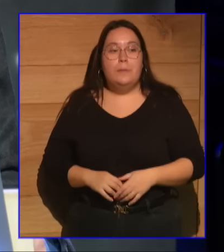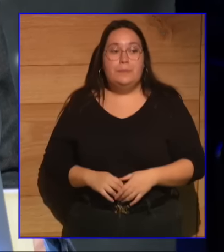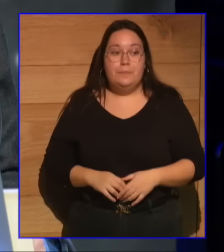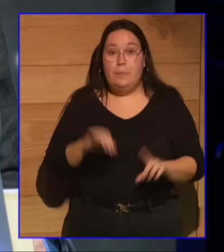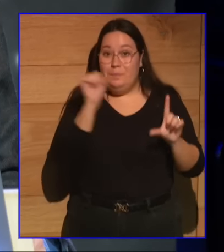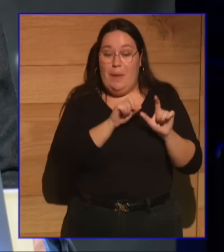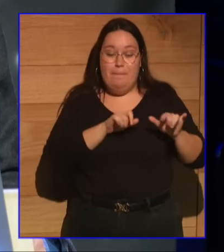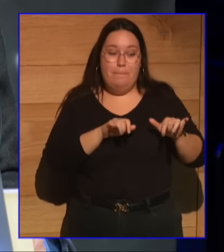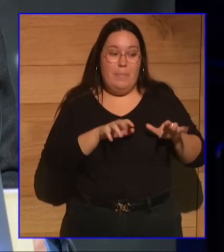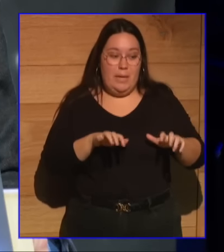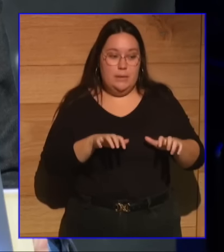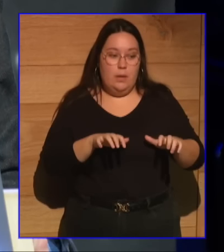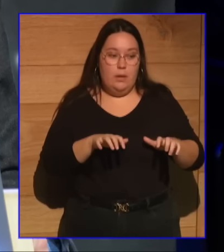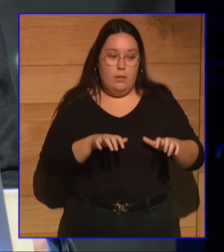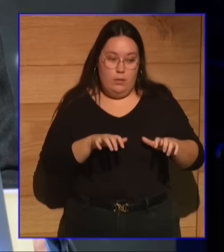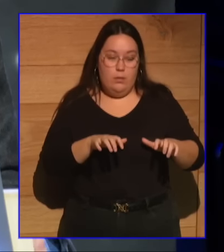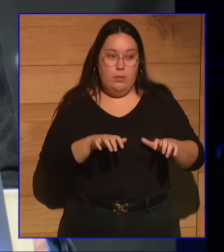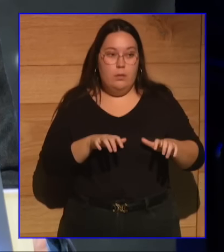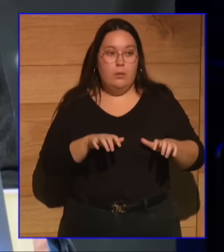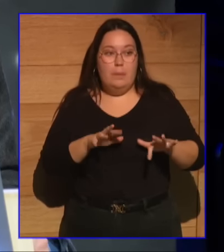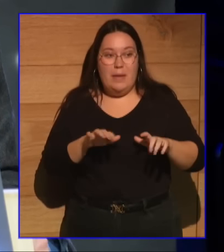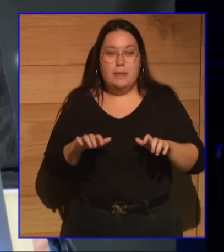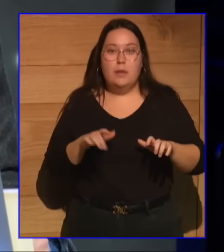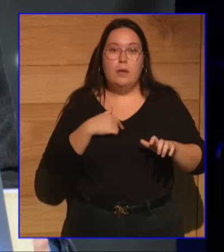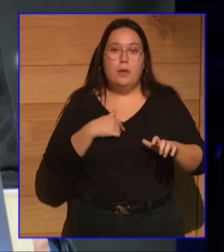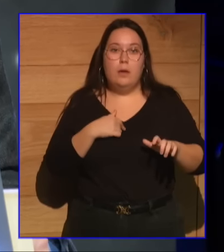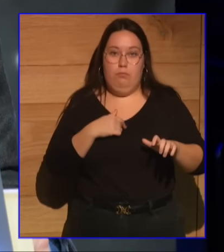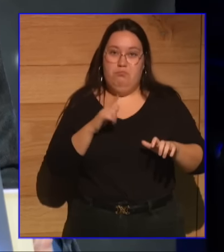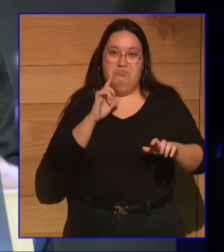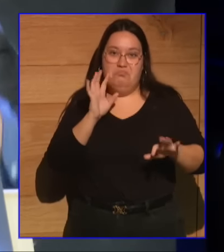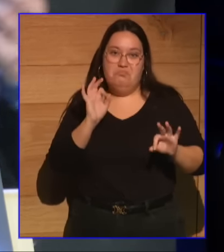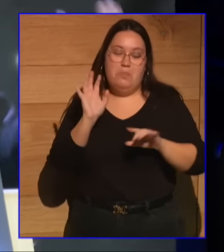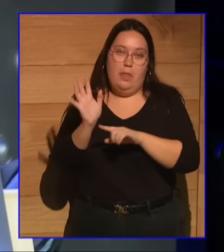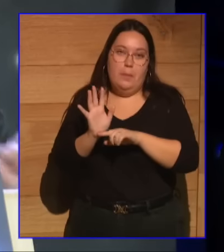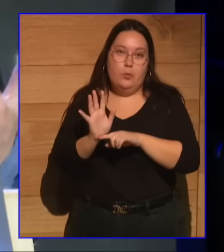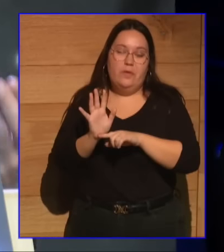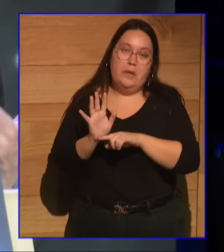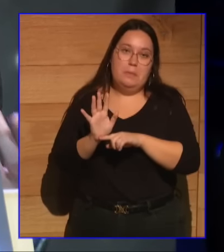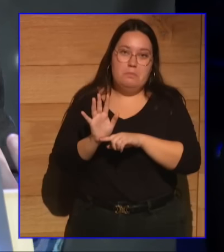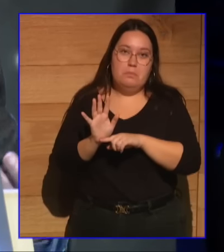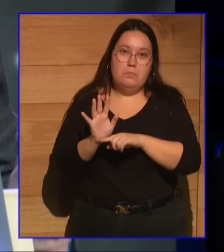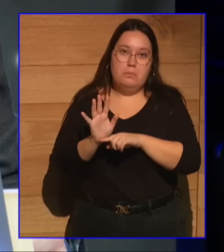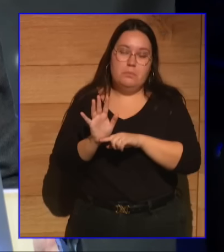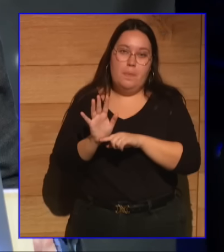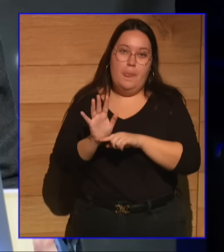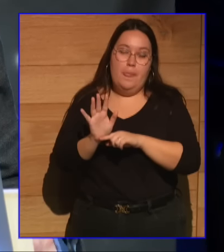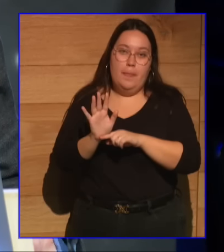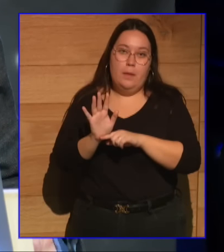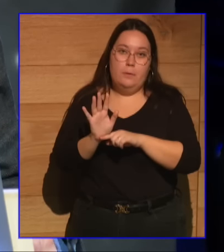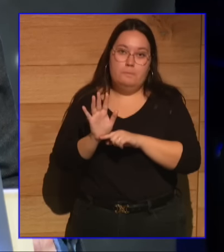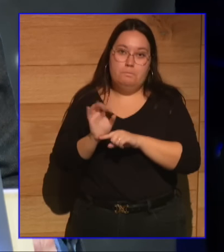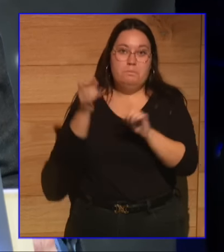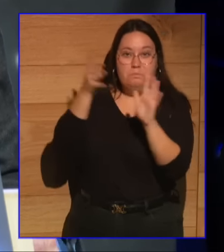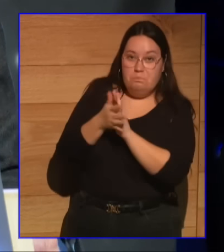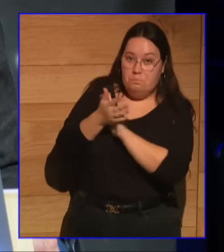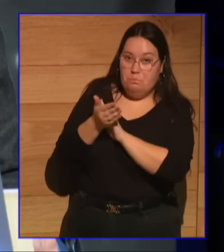es muy inferior, si queremos verlo de esa manera, cinematográficamente, es decir, tiene menos despliegue